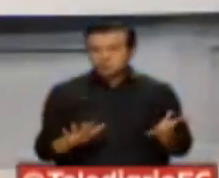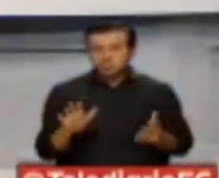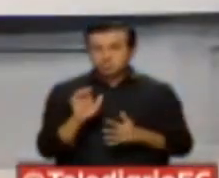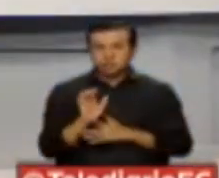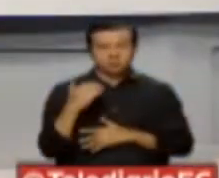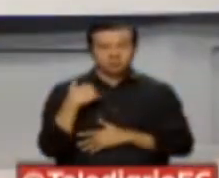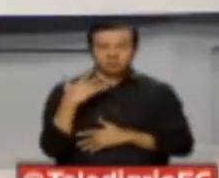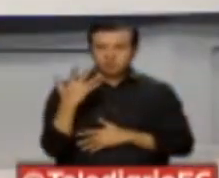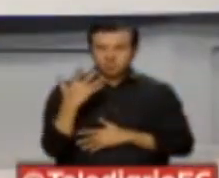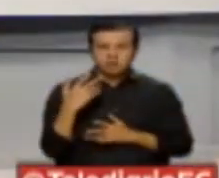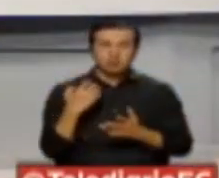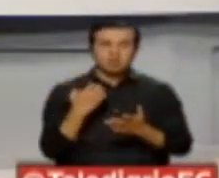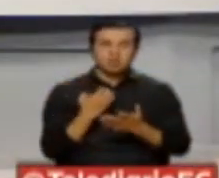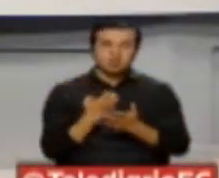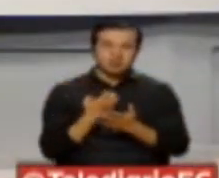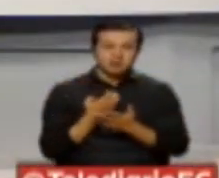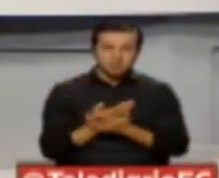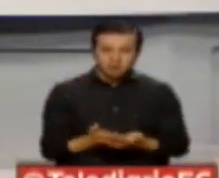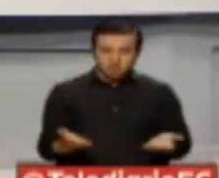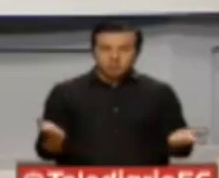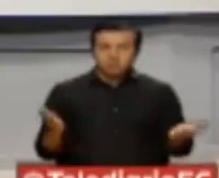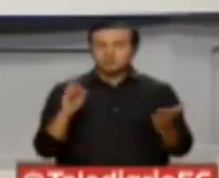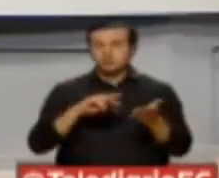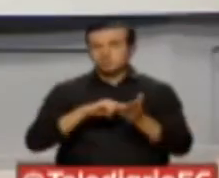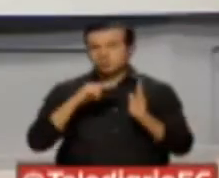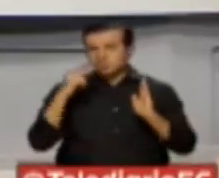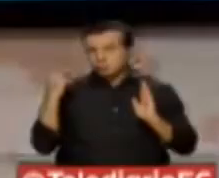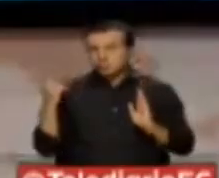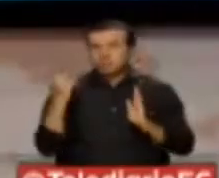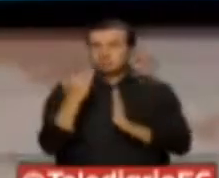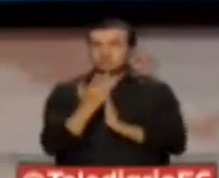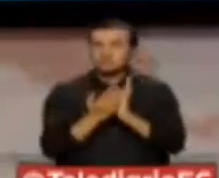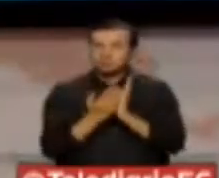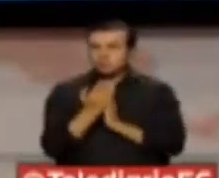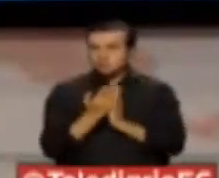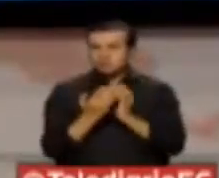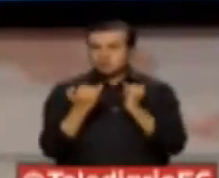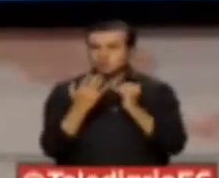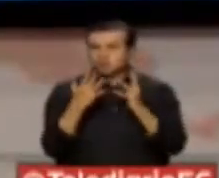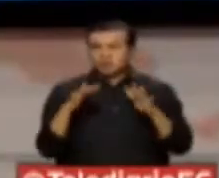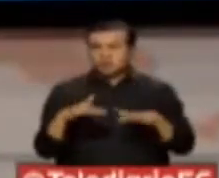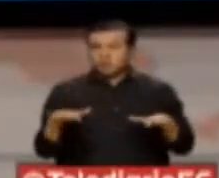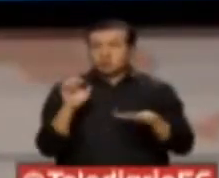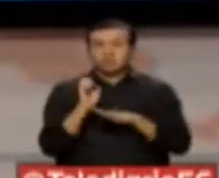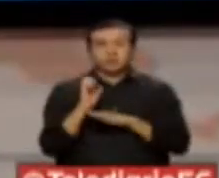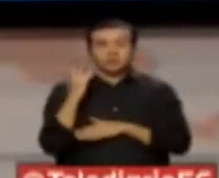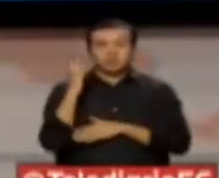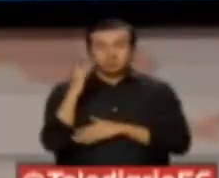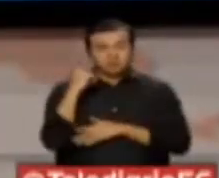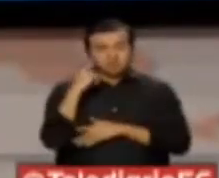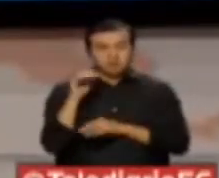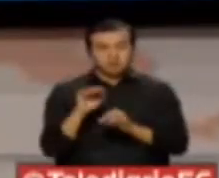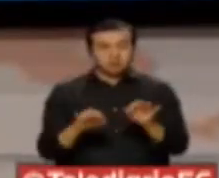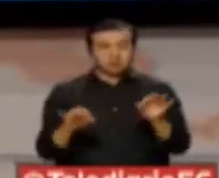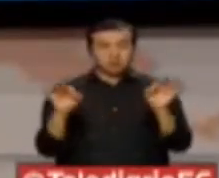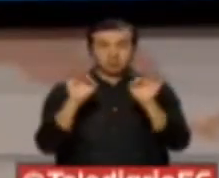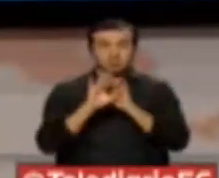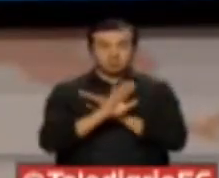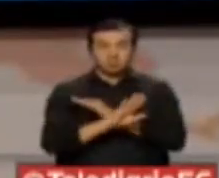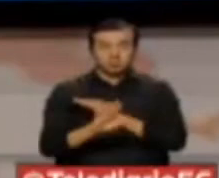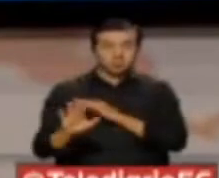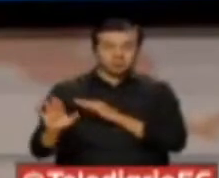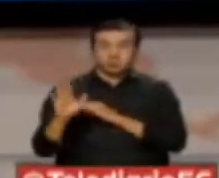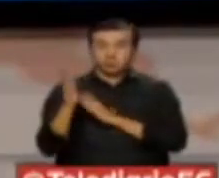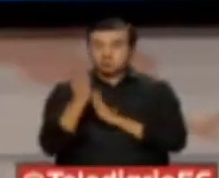ecuador equipamiento maquinaria tecnología servicios que hoy no tenemos del ecuador y es importante cuando no produce de esos